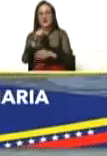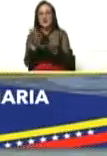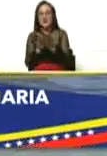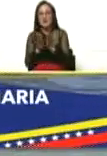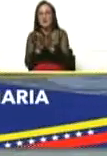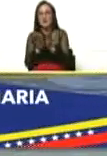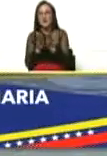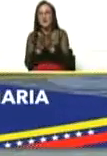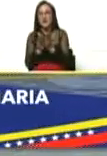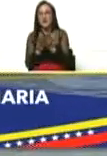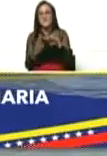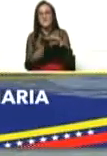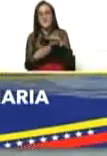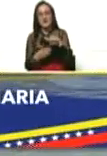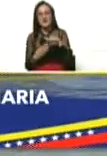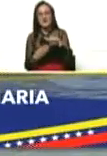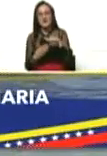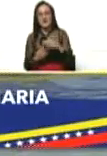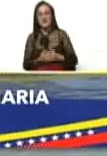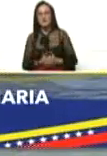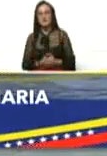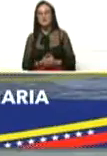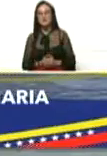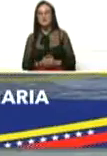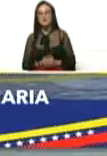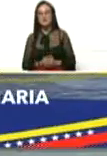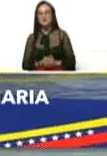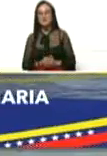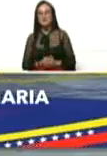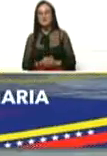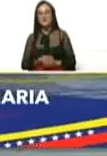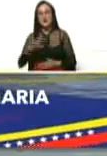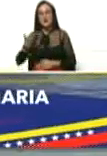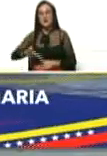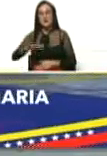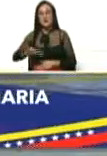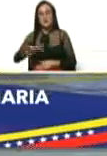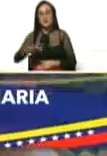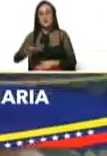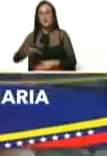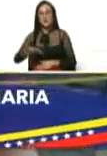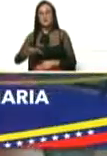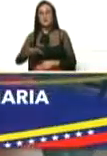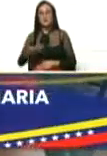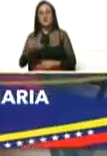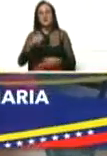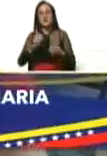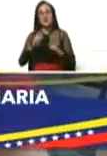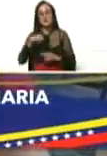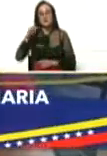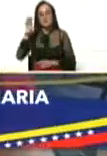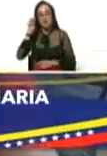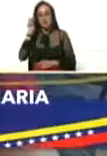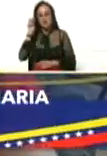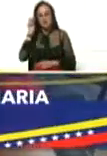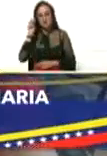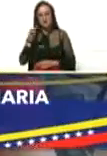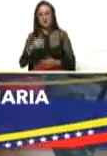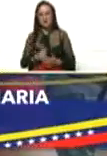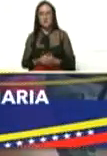plantel, de esta escuela primaria Serafín Cedeño. Es importante, quienes somos docentes, que es el caso mío, usted lo